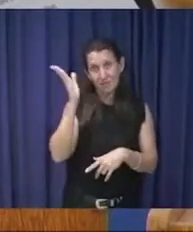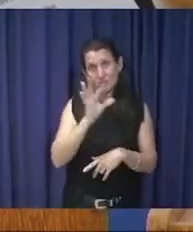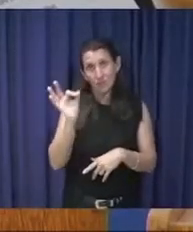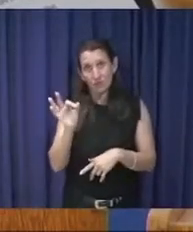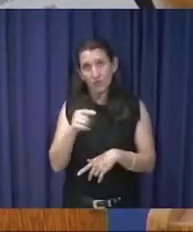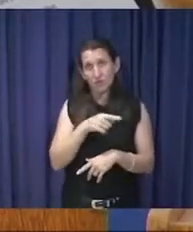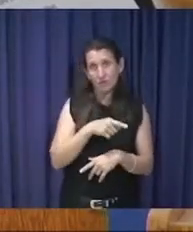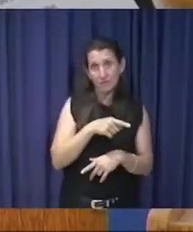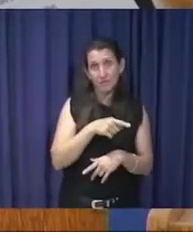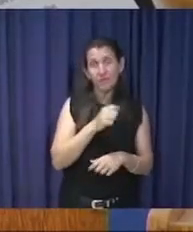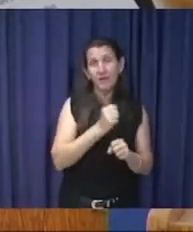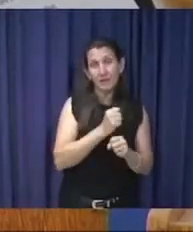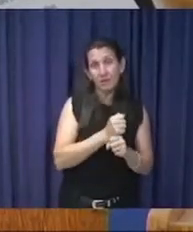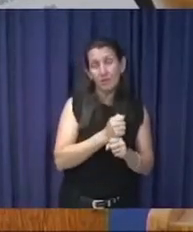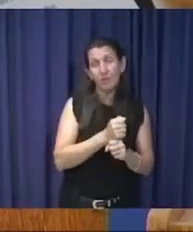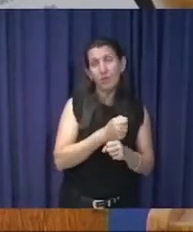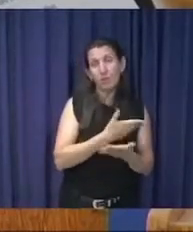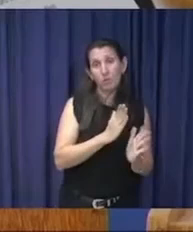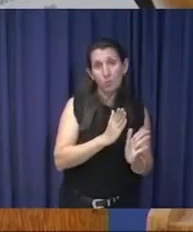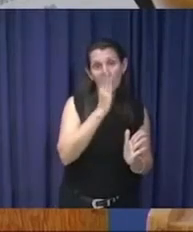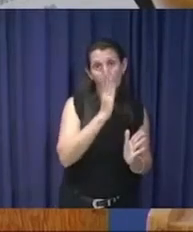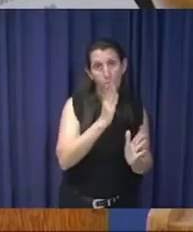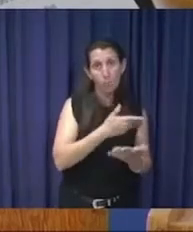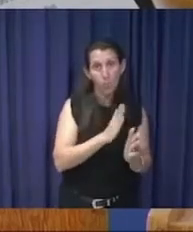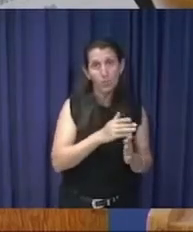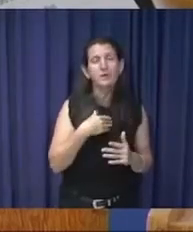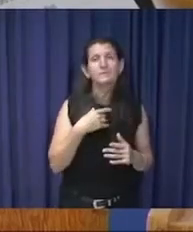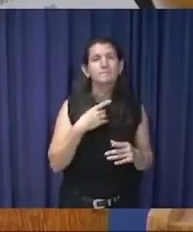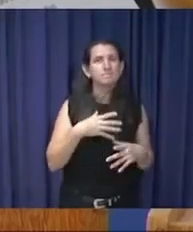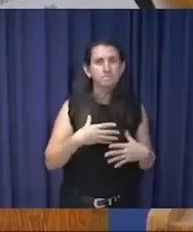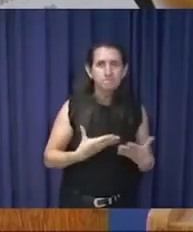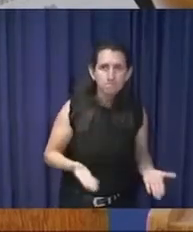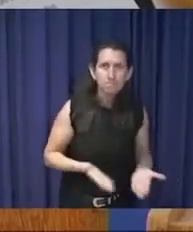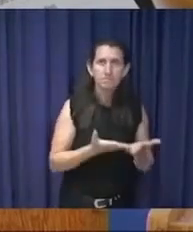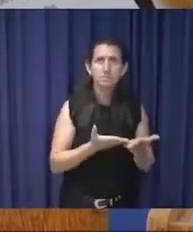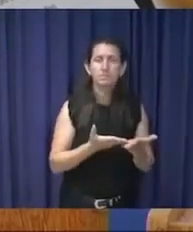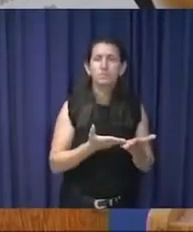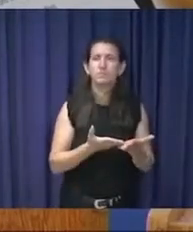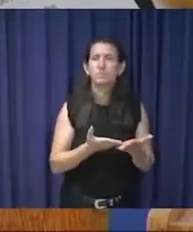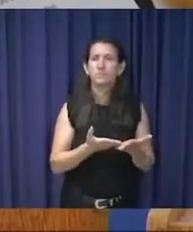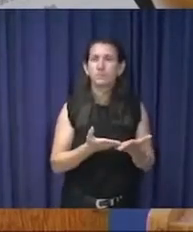los, precisamente a los empleados públicos, con el ánimo de sostener, o al menos eso es lo que se expresa,